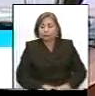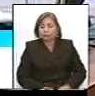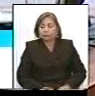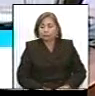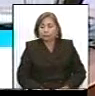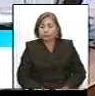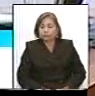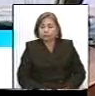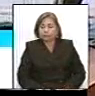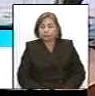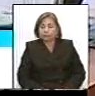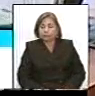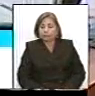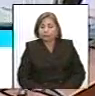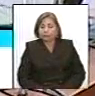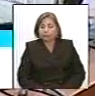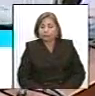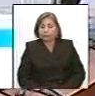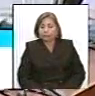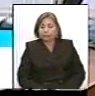pongo